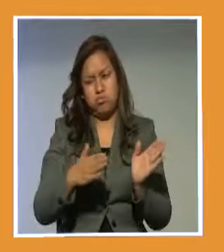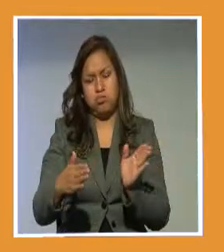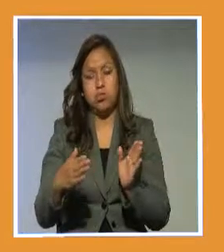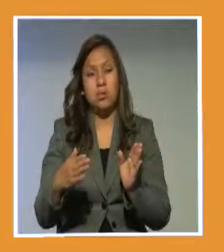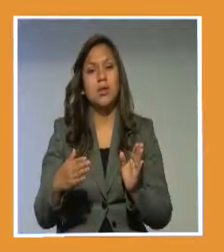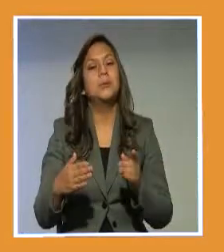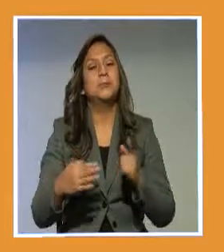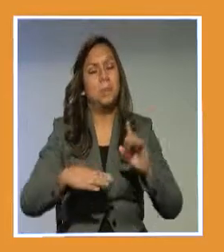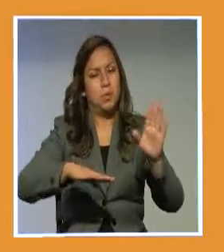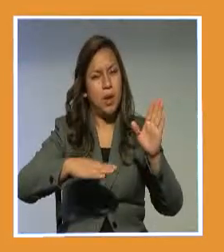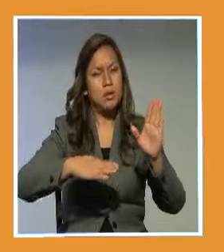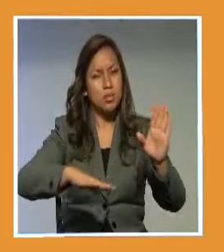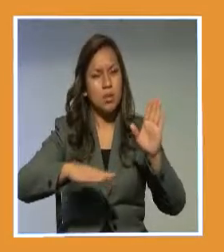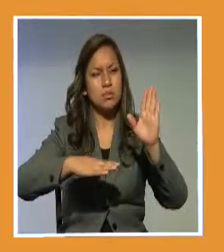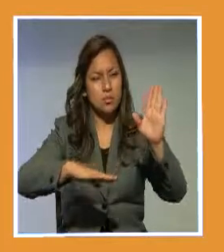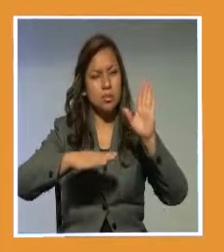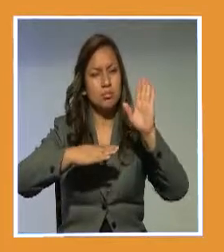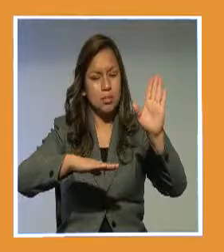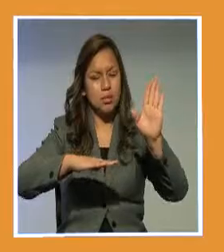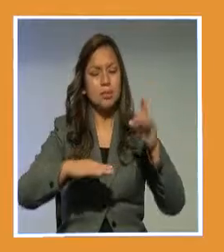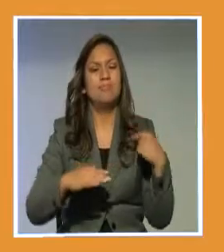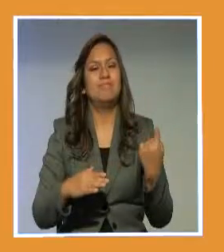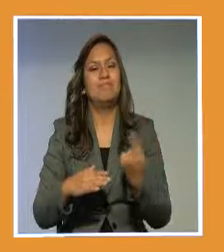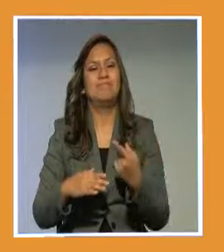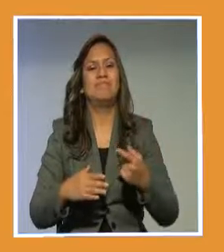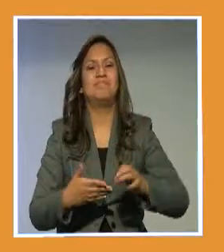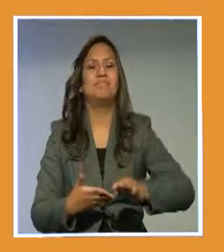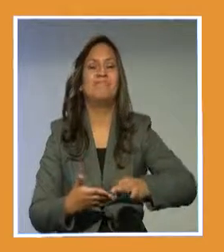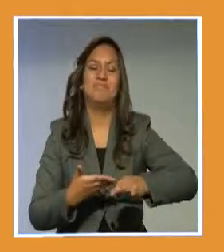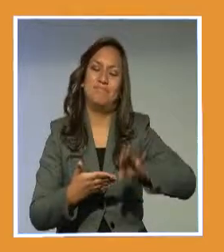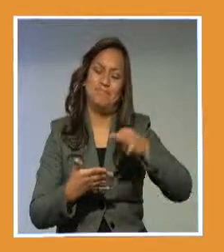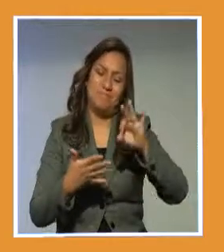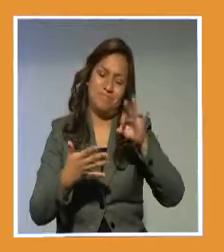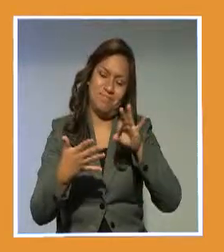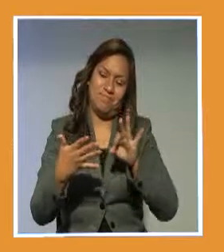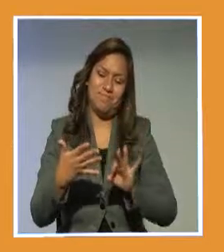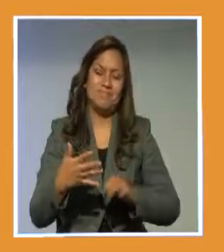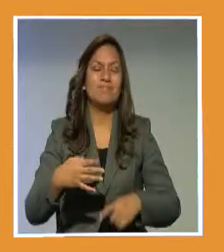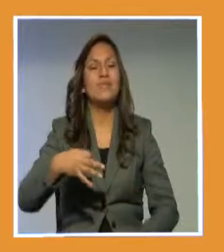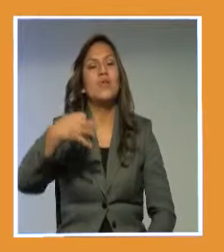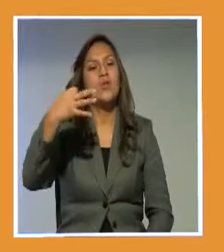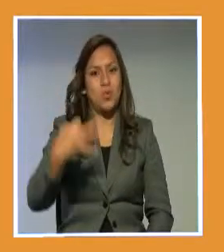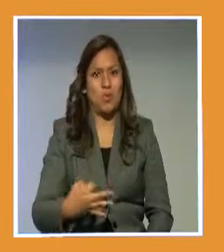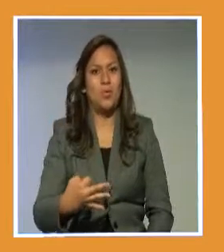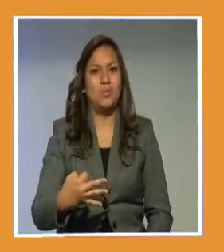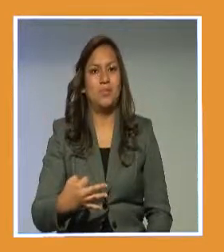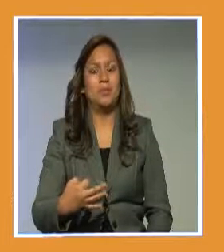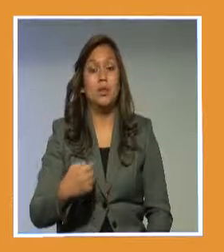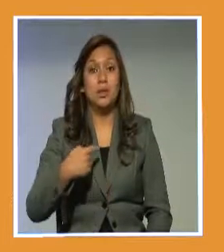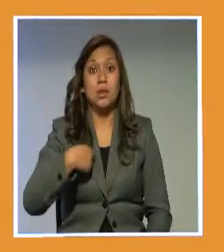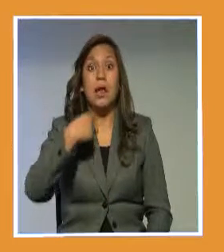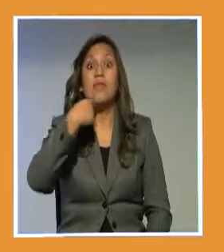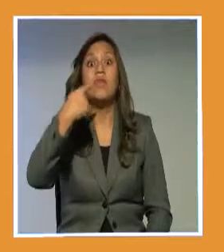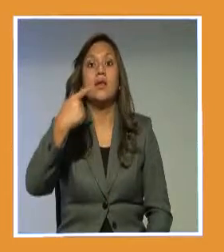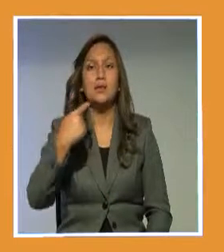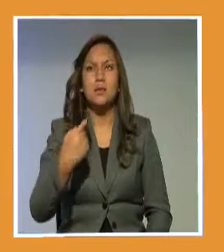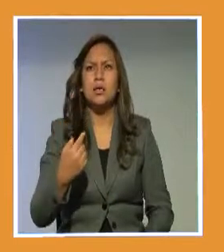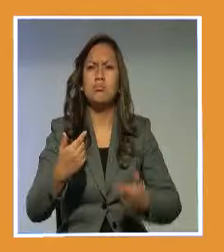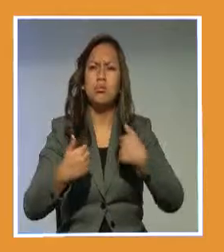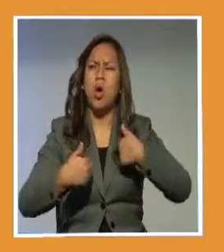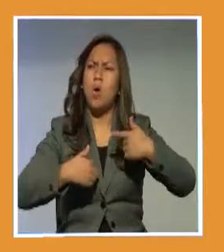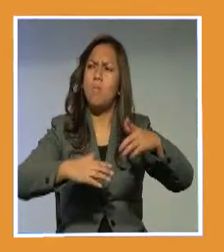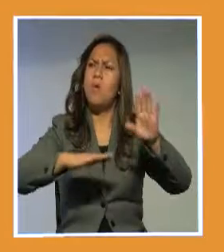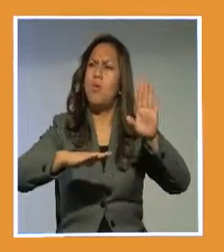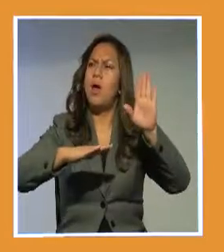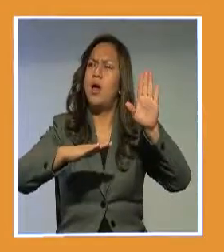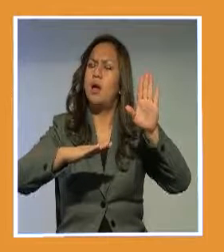ley más que se sumará a esa evaluación que estamos haciendo como asamblea para demostrar que lo que se dice hay que cumplirlo. Esa es